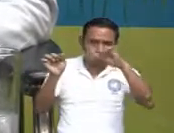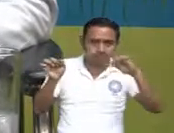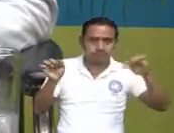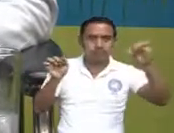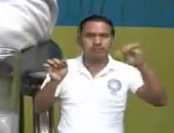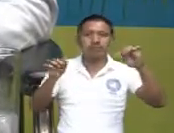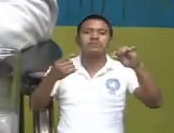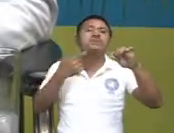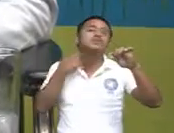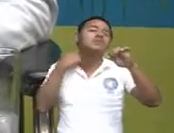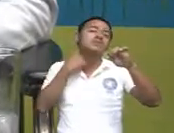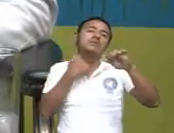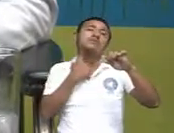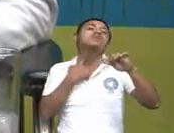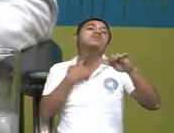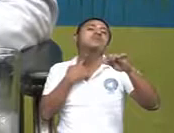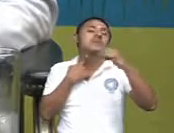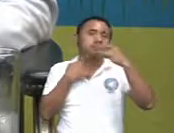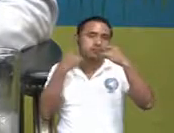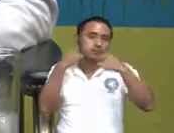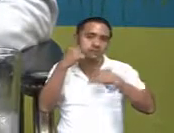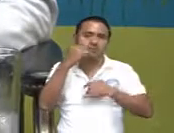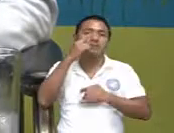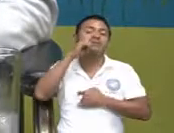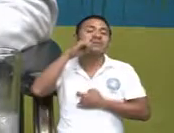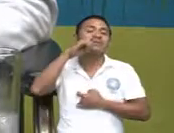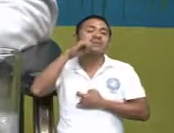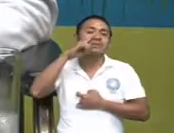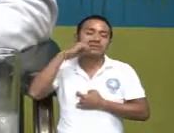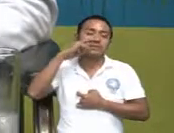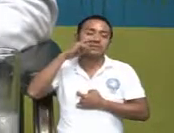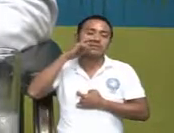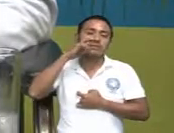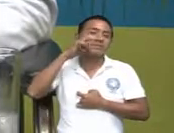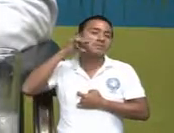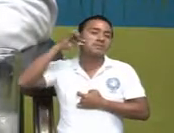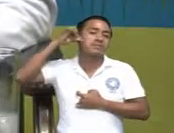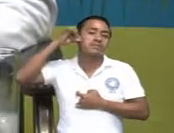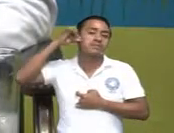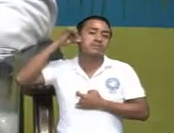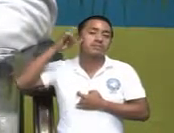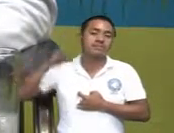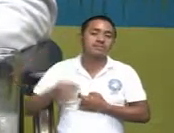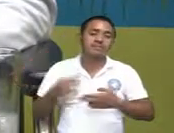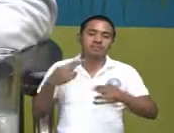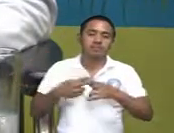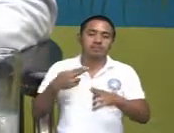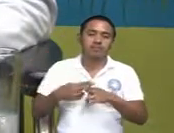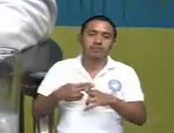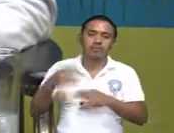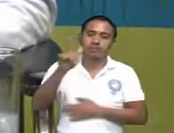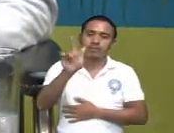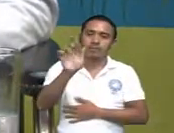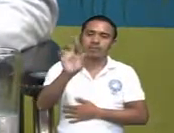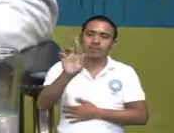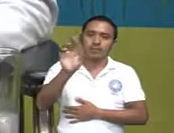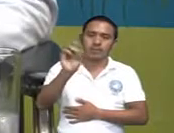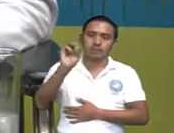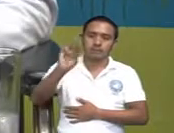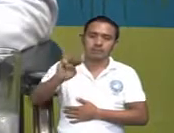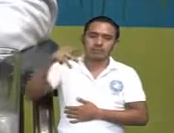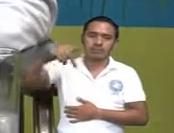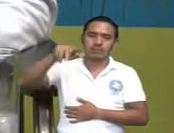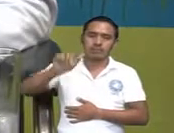la garganta y la nariz a través de una de un tubo que se llama trompa de eustaquio